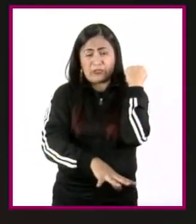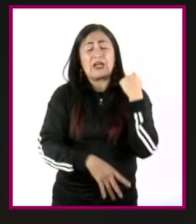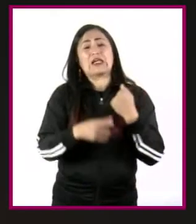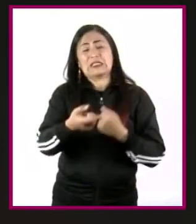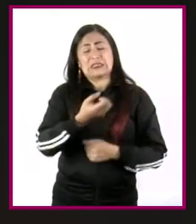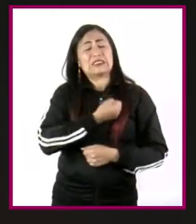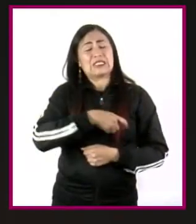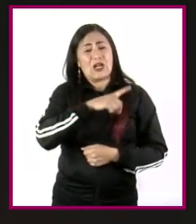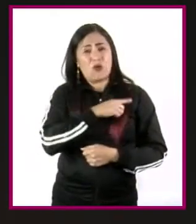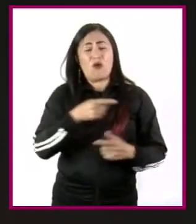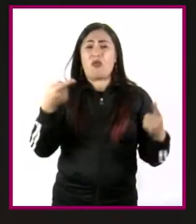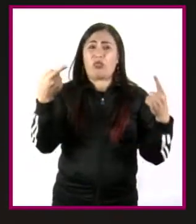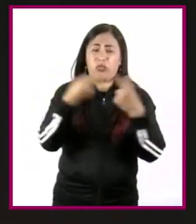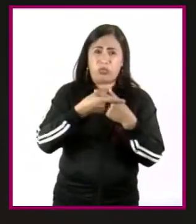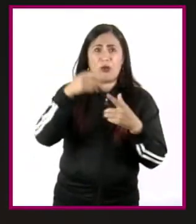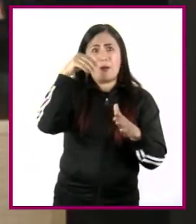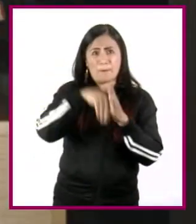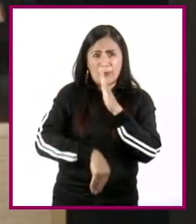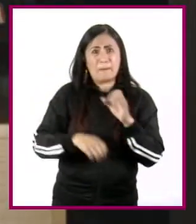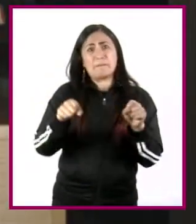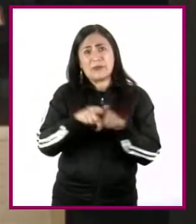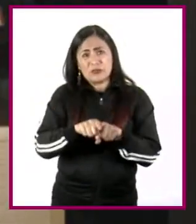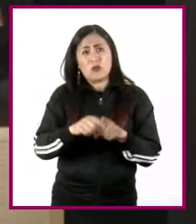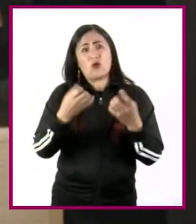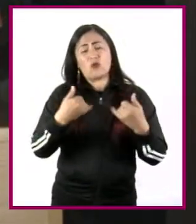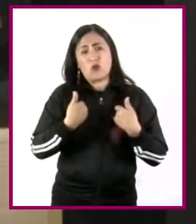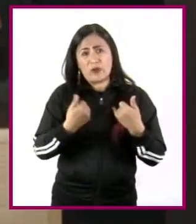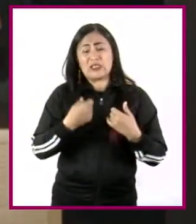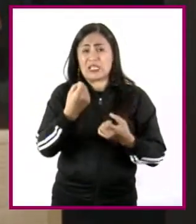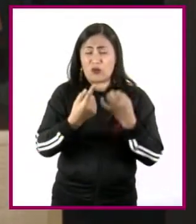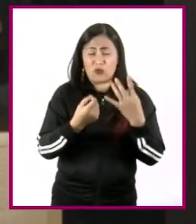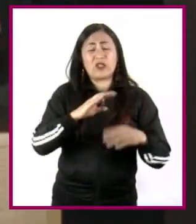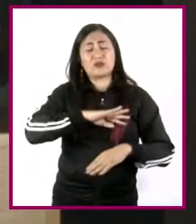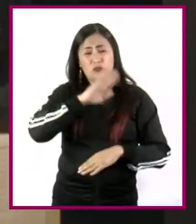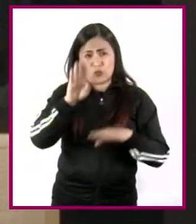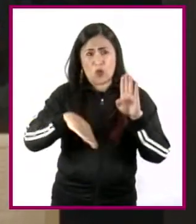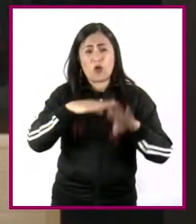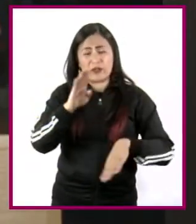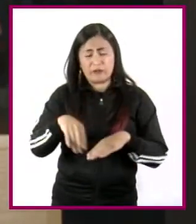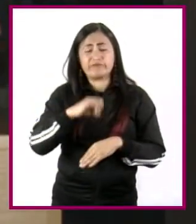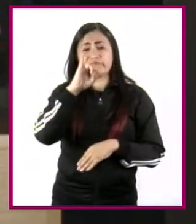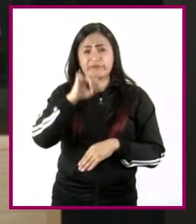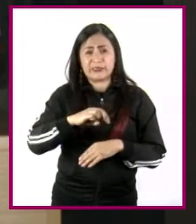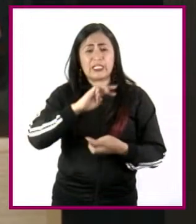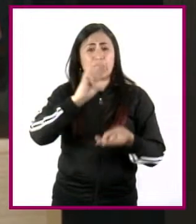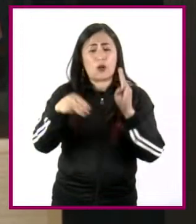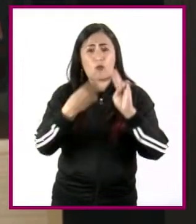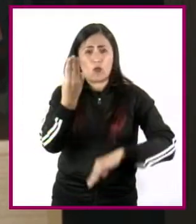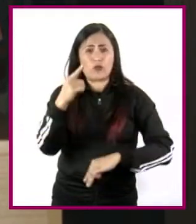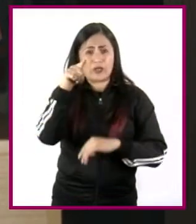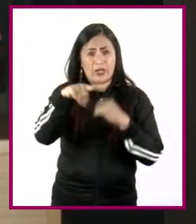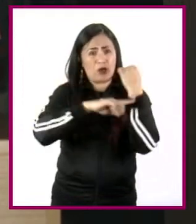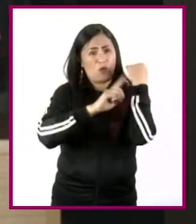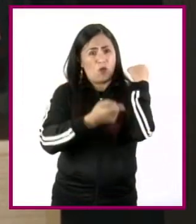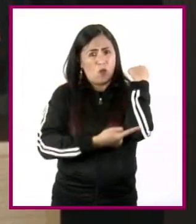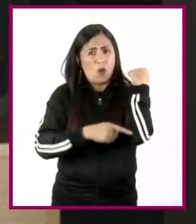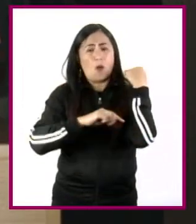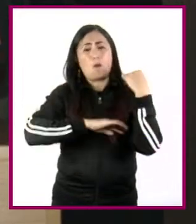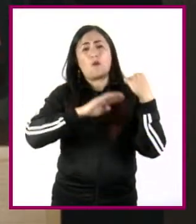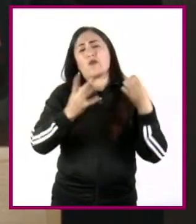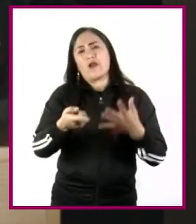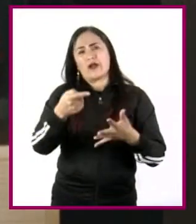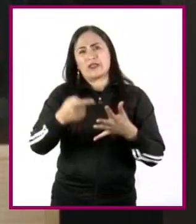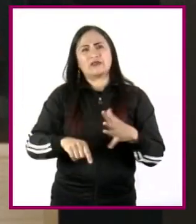la muerte de niñas y adolescentes. Así, a nivel mundial, el embarazo es la primera causa de muerte entre las jóvenes